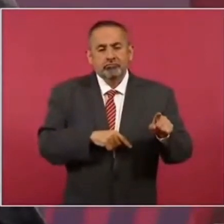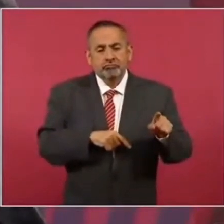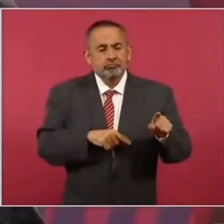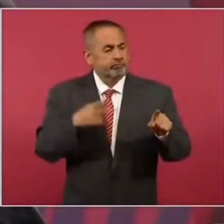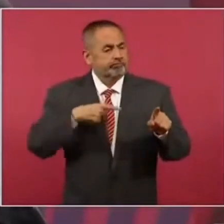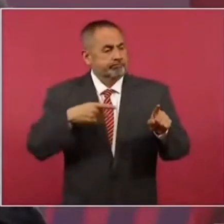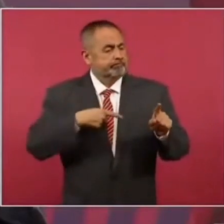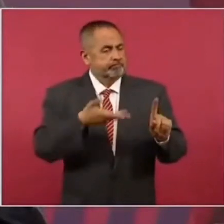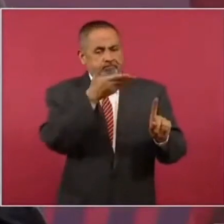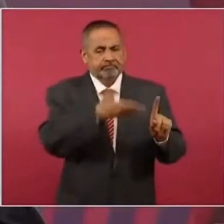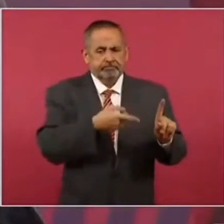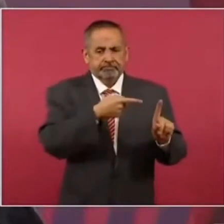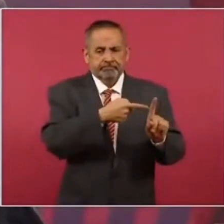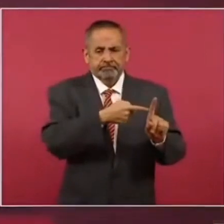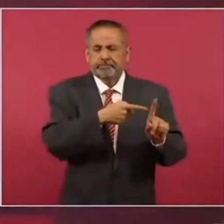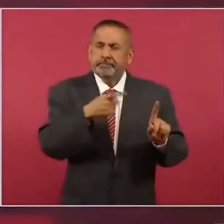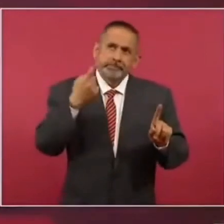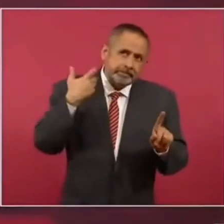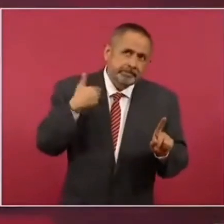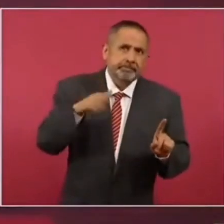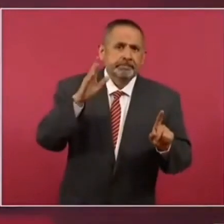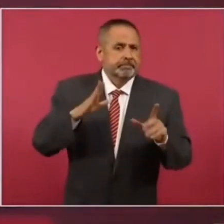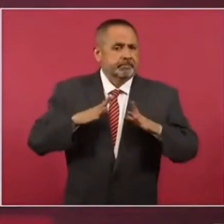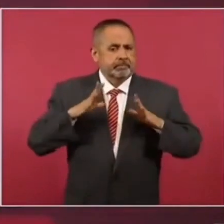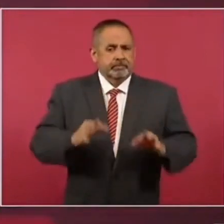una persona